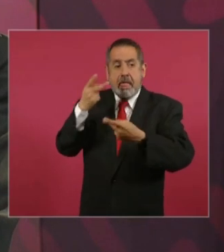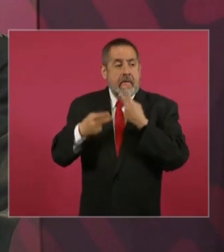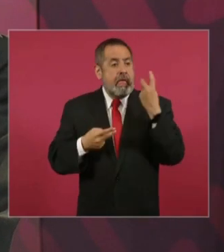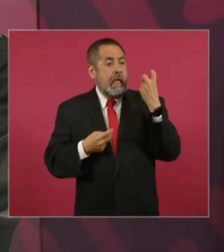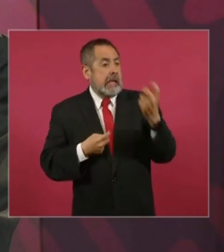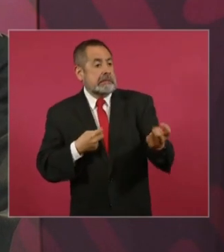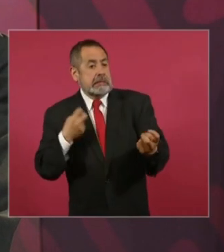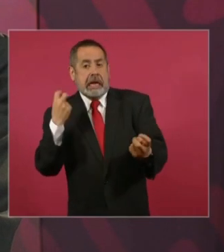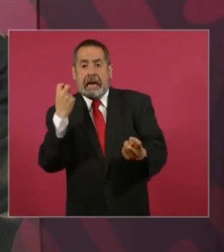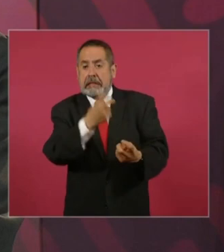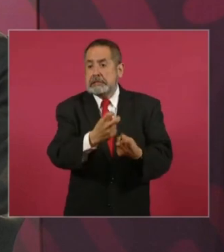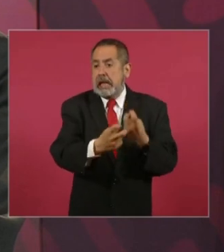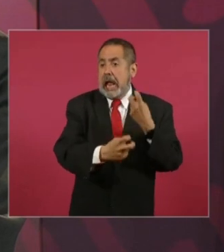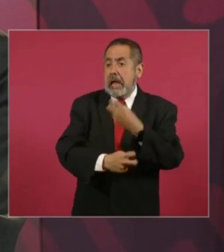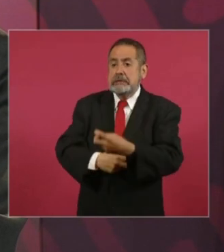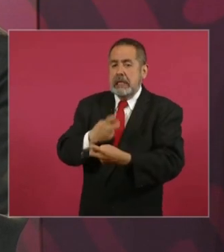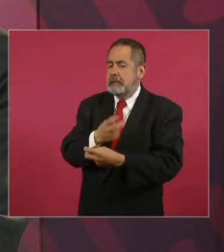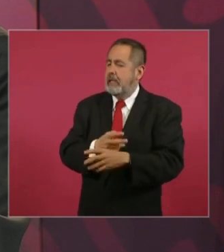entonces